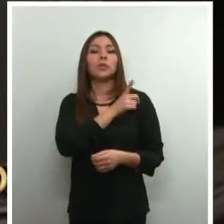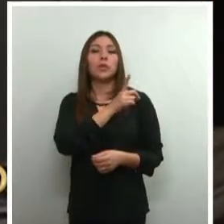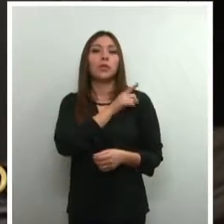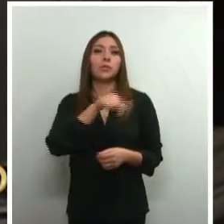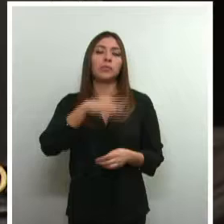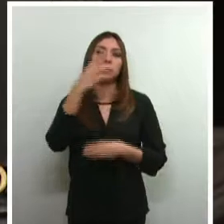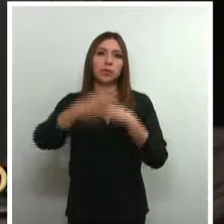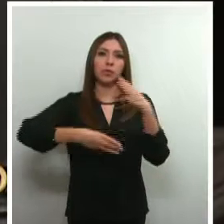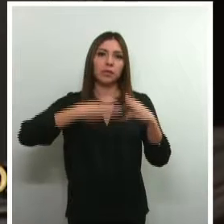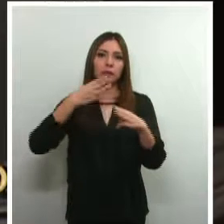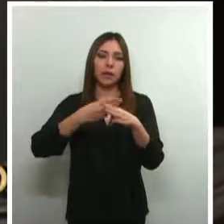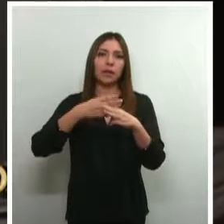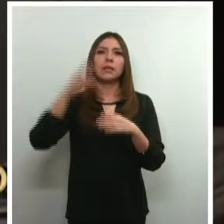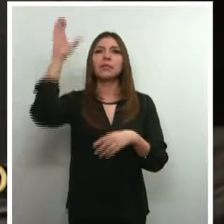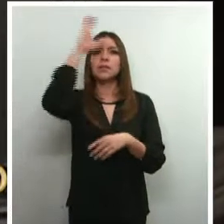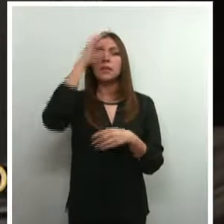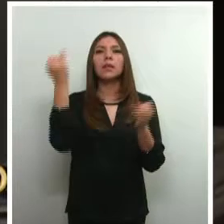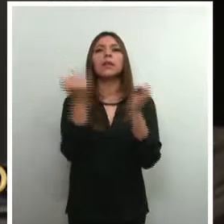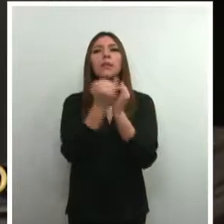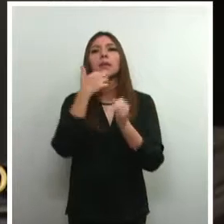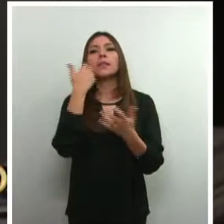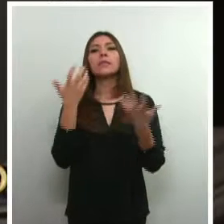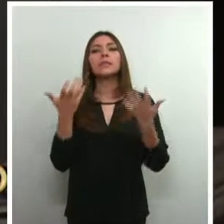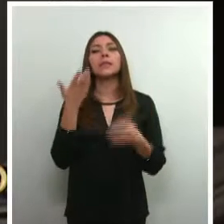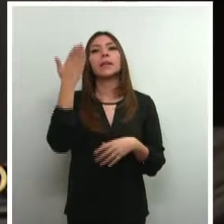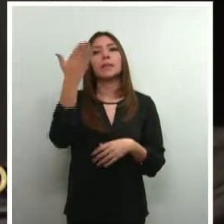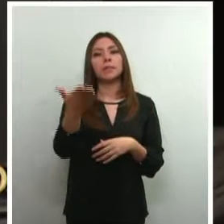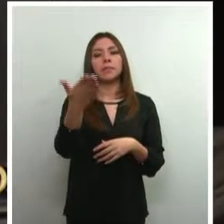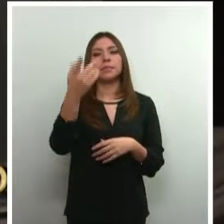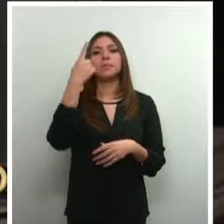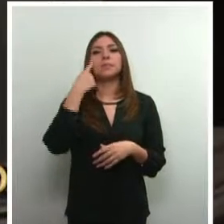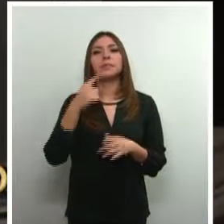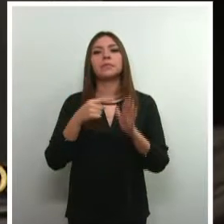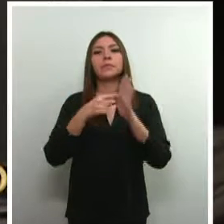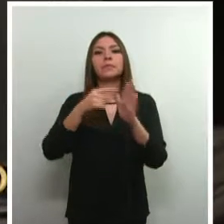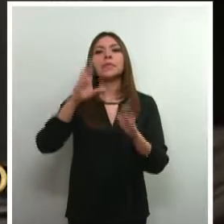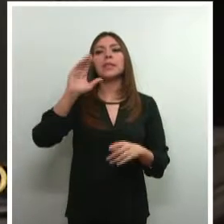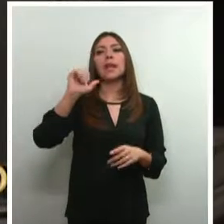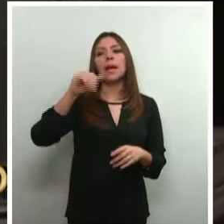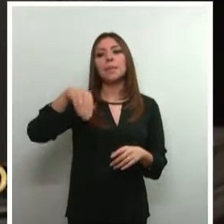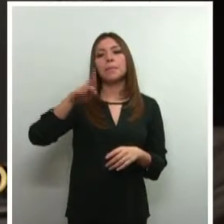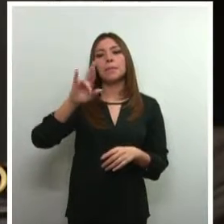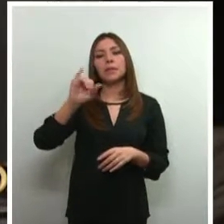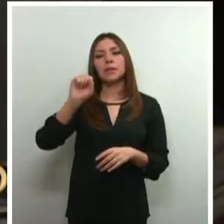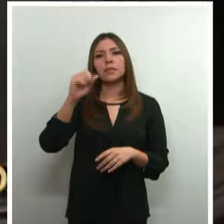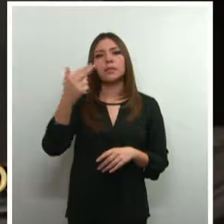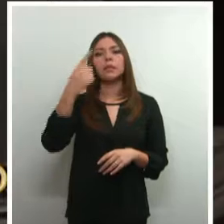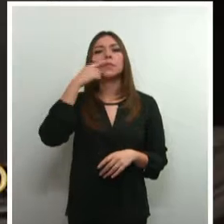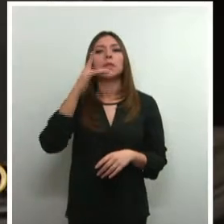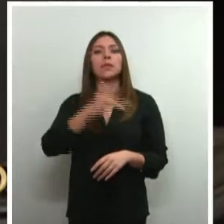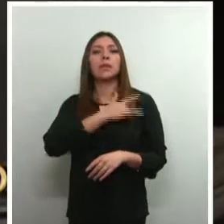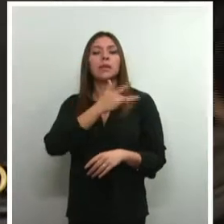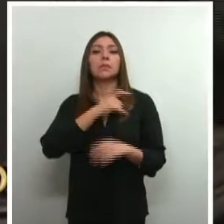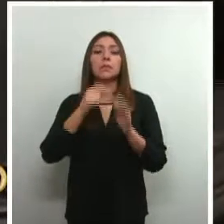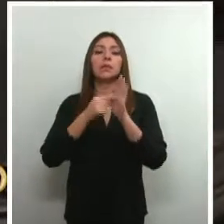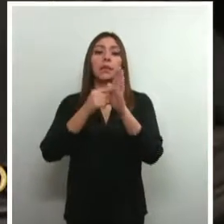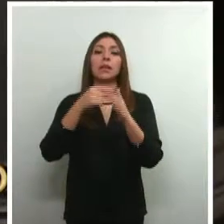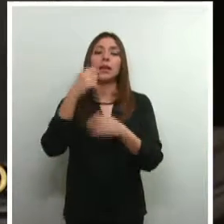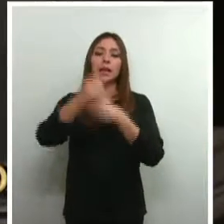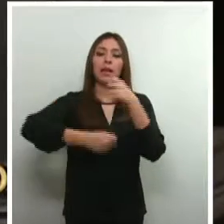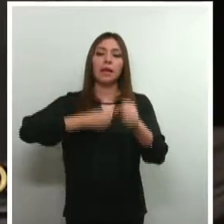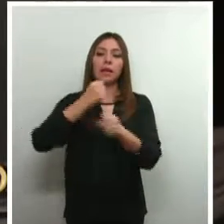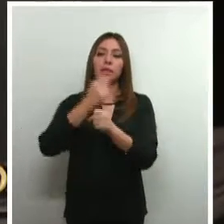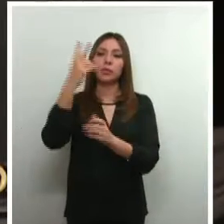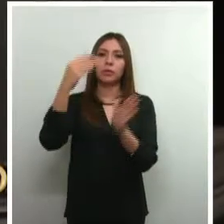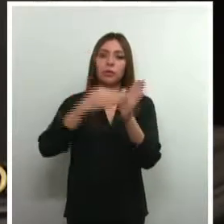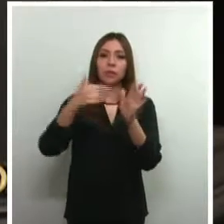mundo. La ciencia también lo pide. La Declaración de Cambridge sobre la conciencia, emitida en 2012, asegura